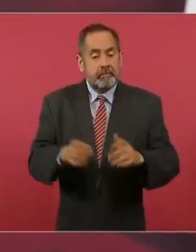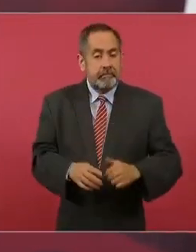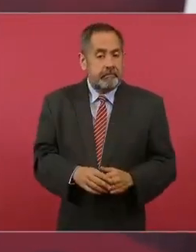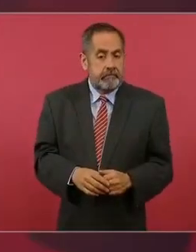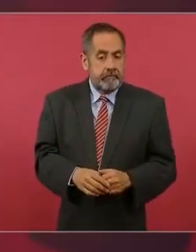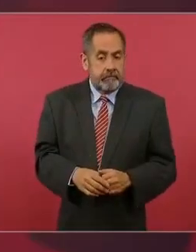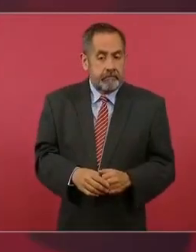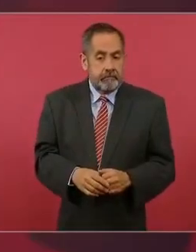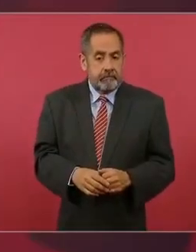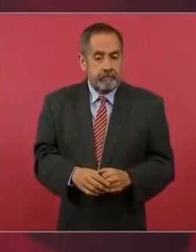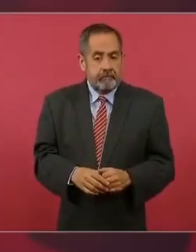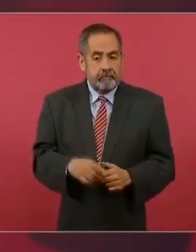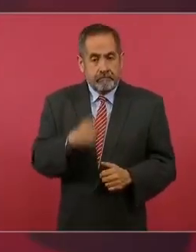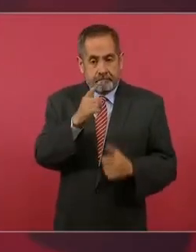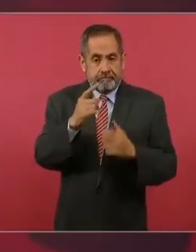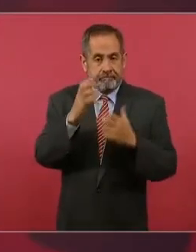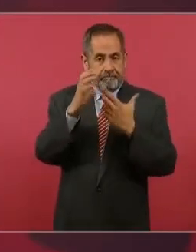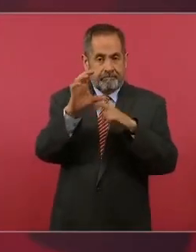de acciones